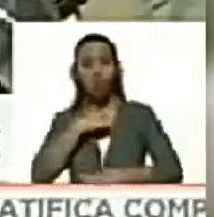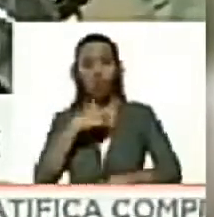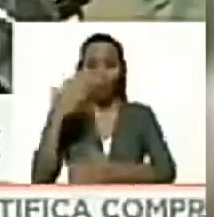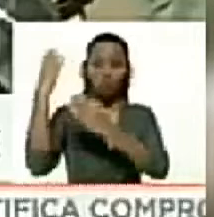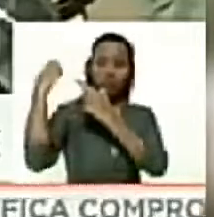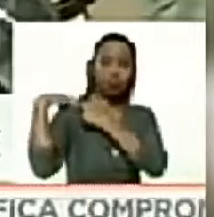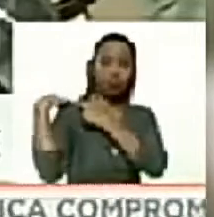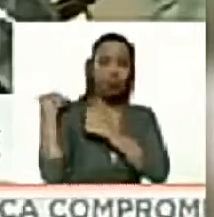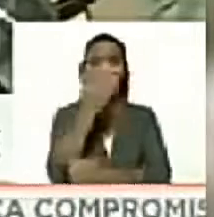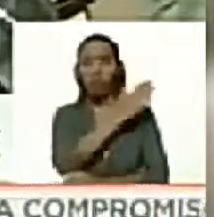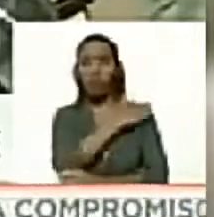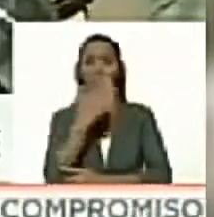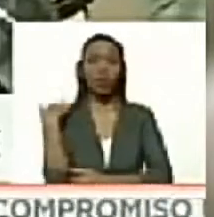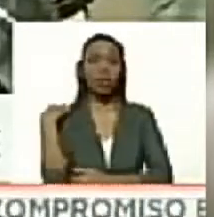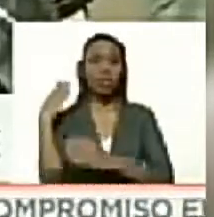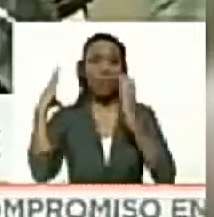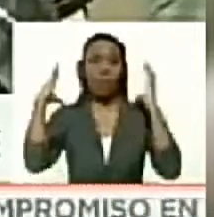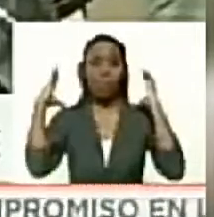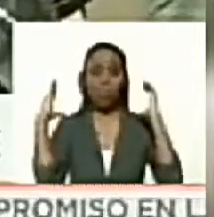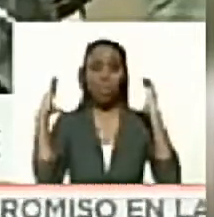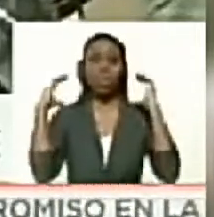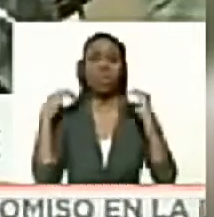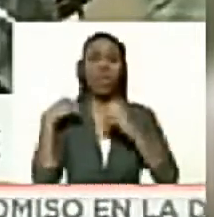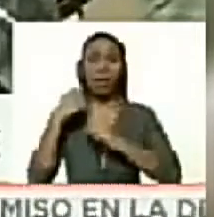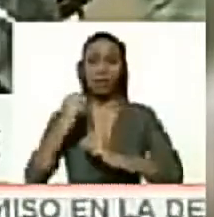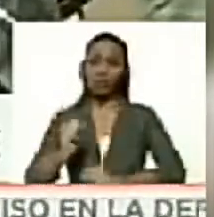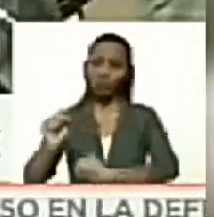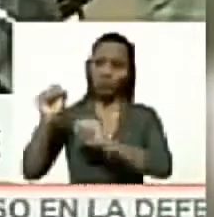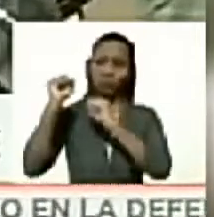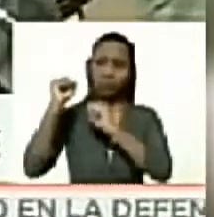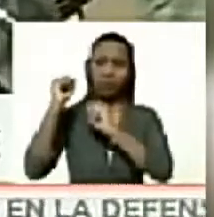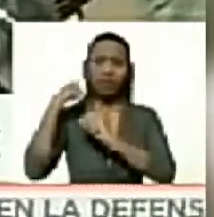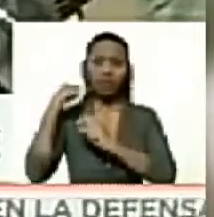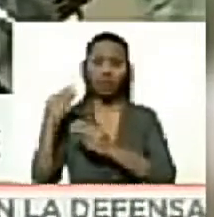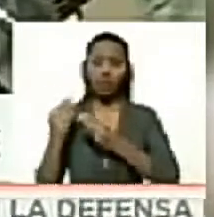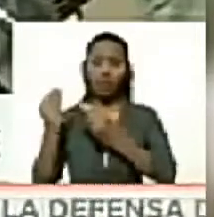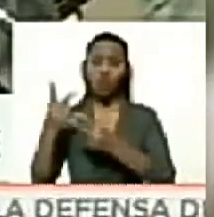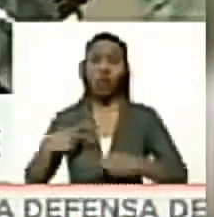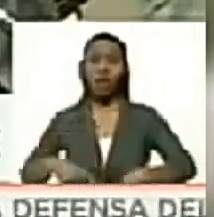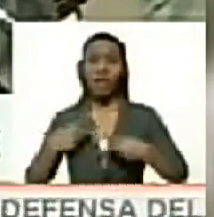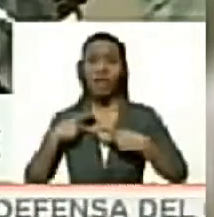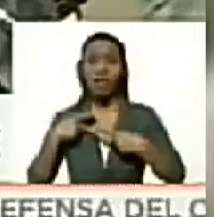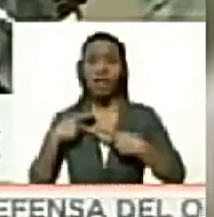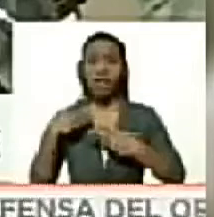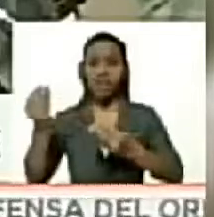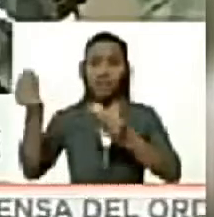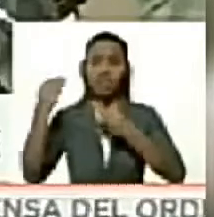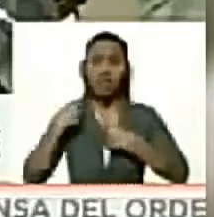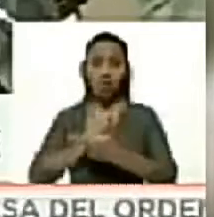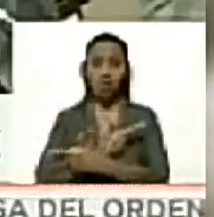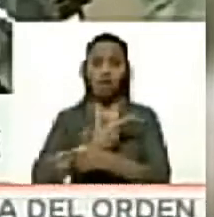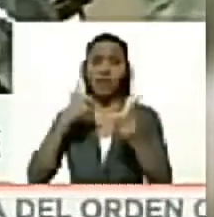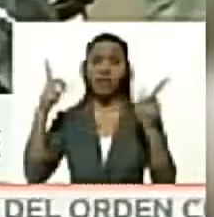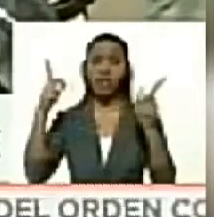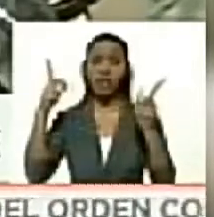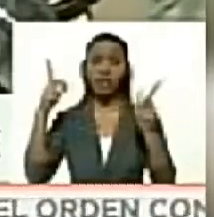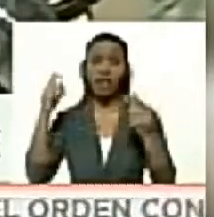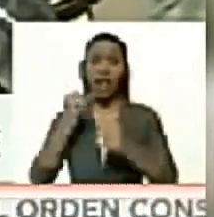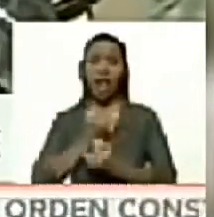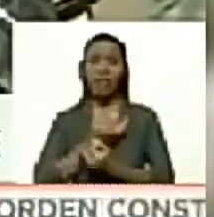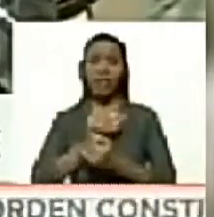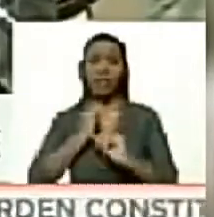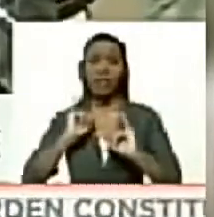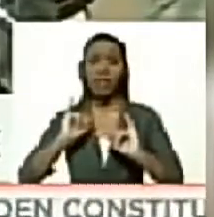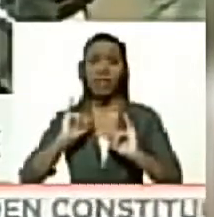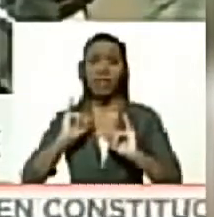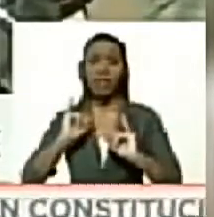y recibió dinero. Y también Iglesias, el que es ahorita que es el diputado popstar de España. Bueno, de la parte comunista.